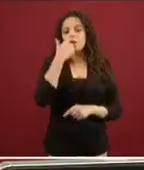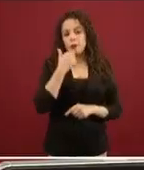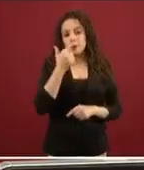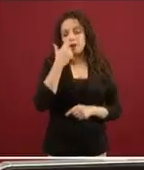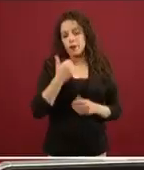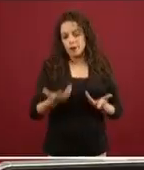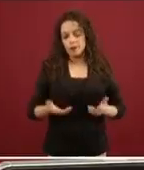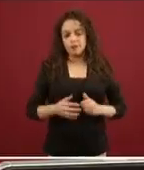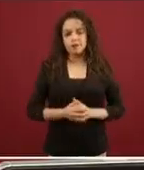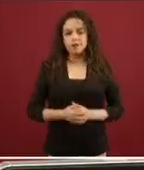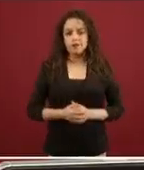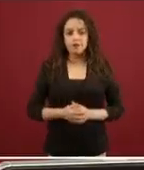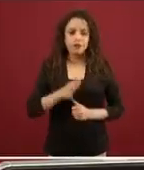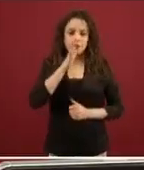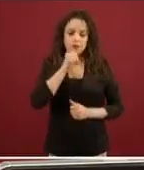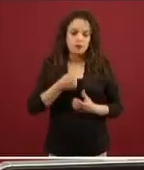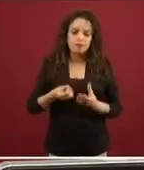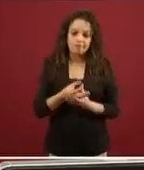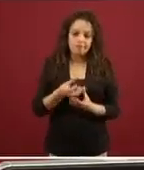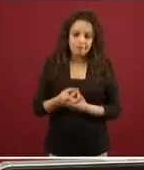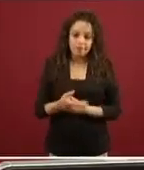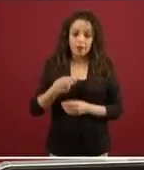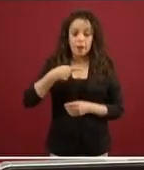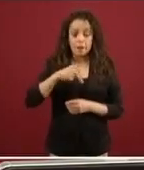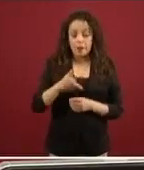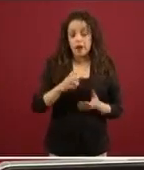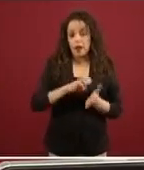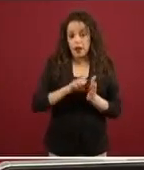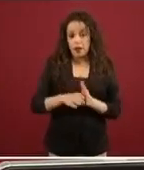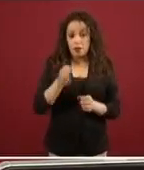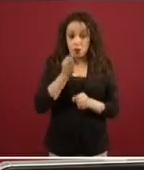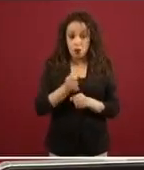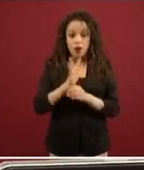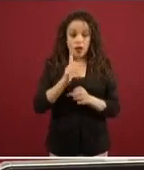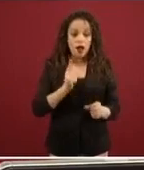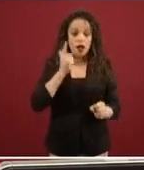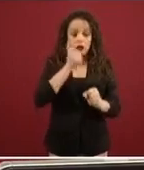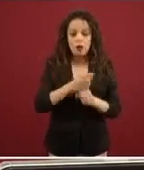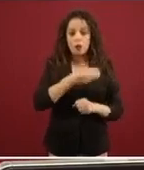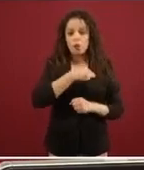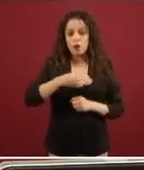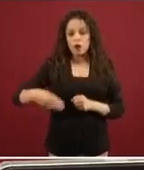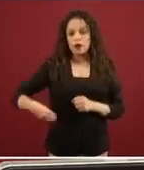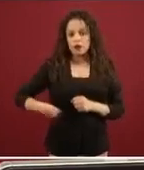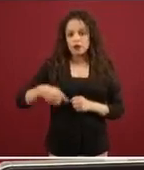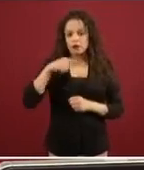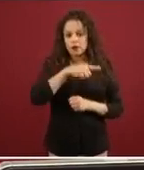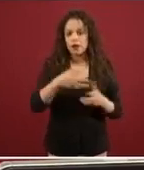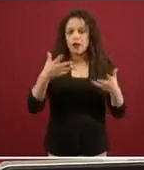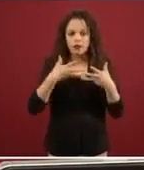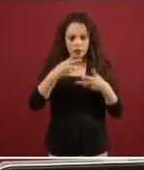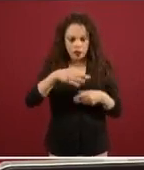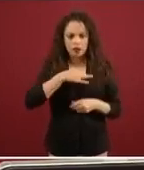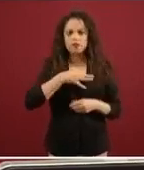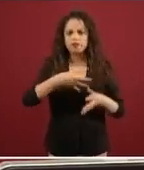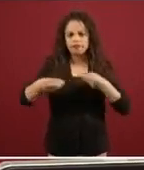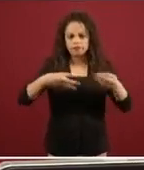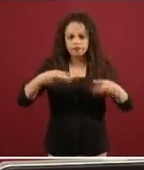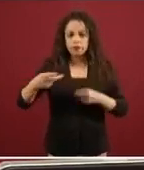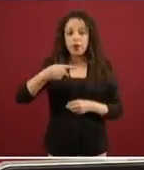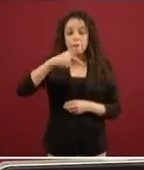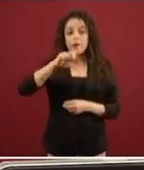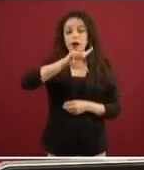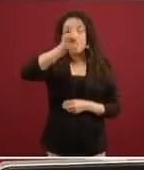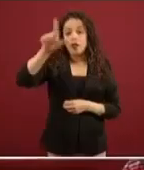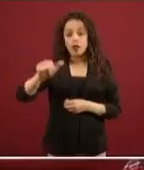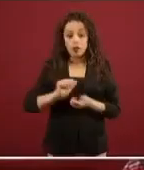tenemos un municipio identificado con transmisión, pero se logra el control de la transmisión en ese municipio, pasa al color verde